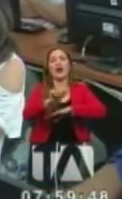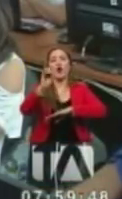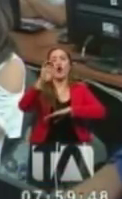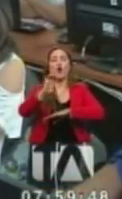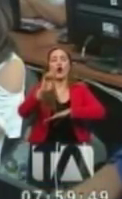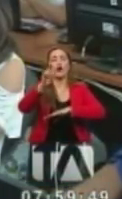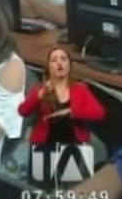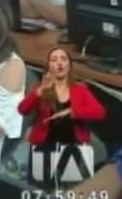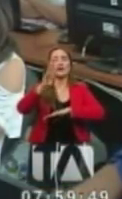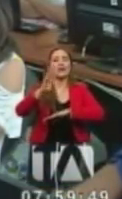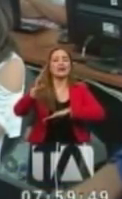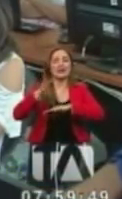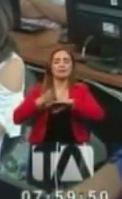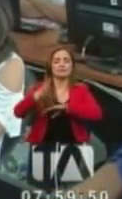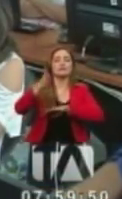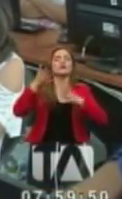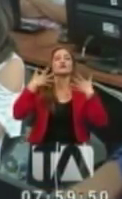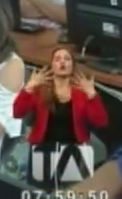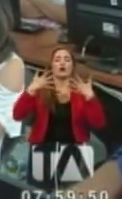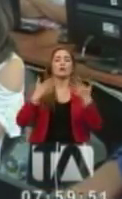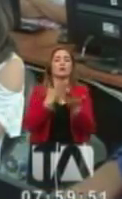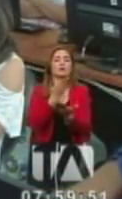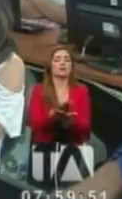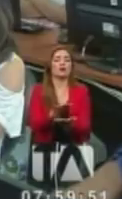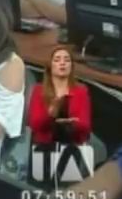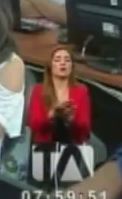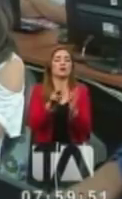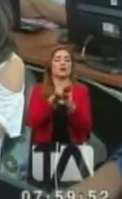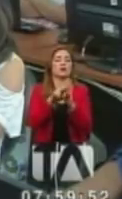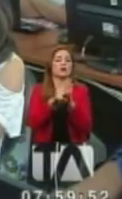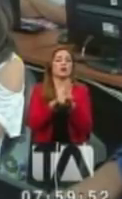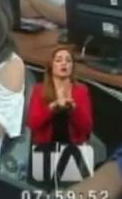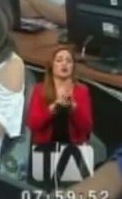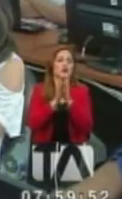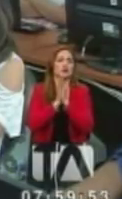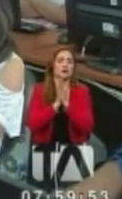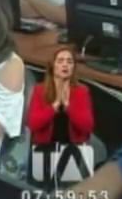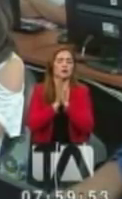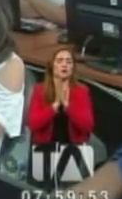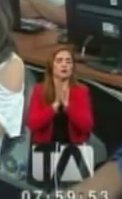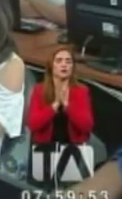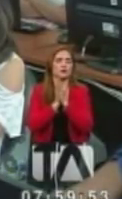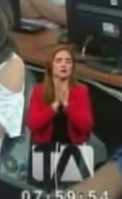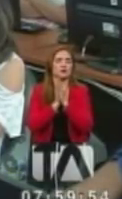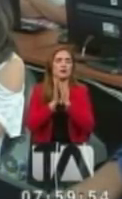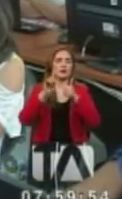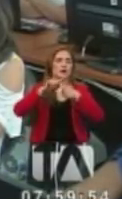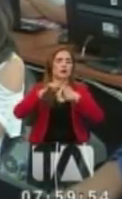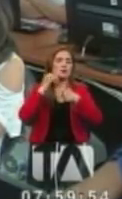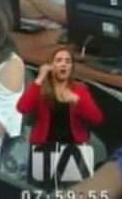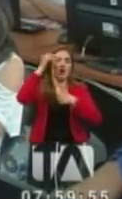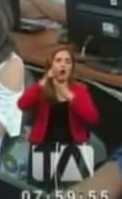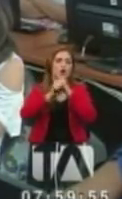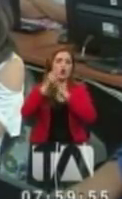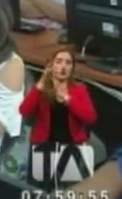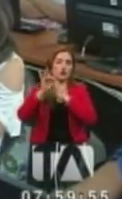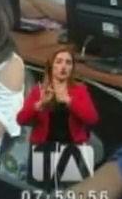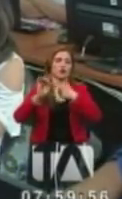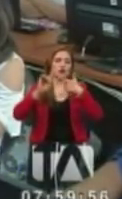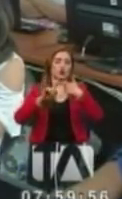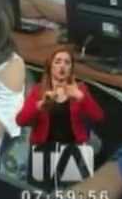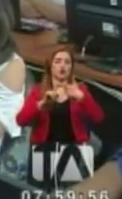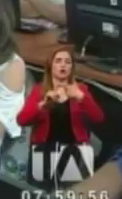266 y guayaquil y tienen que presentar los requisitos que nosotros solicitamos que es tener más de 18 años